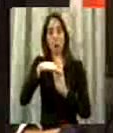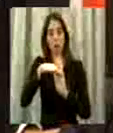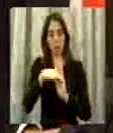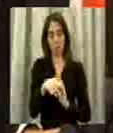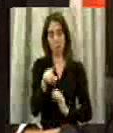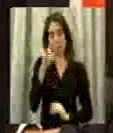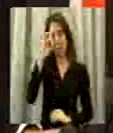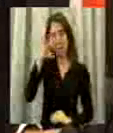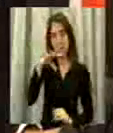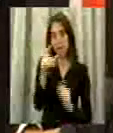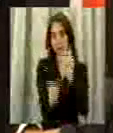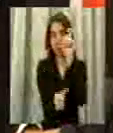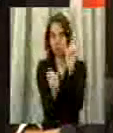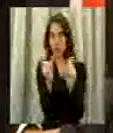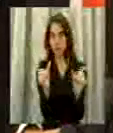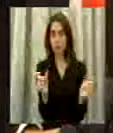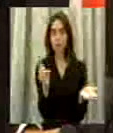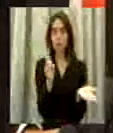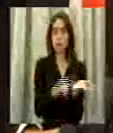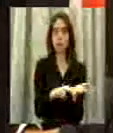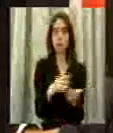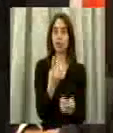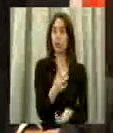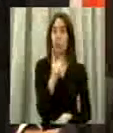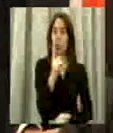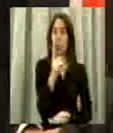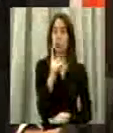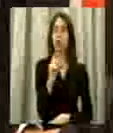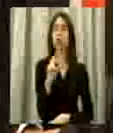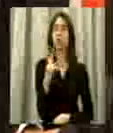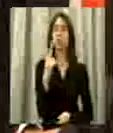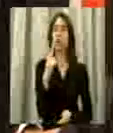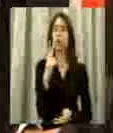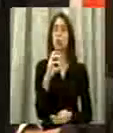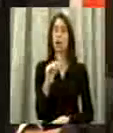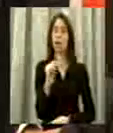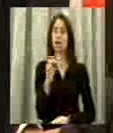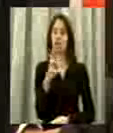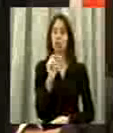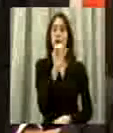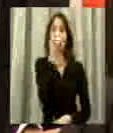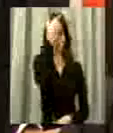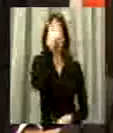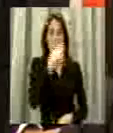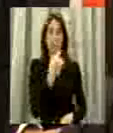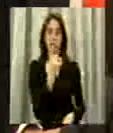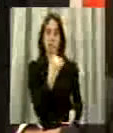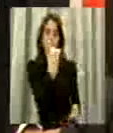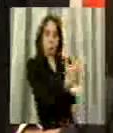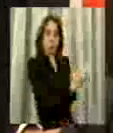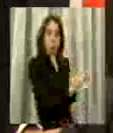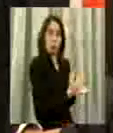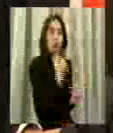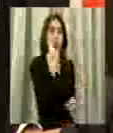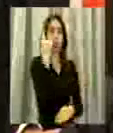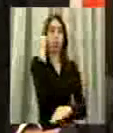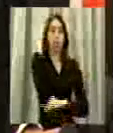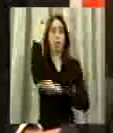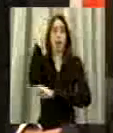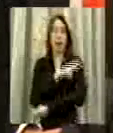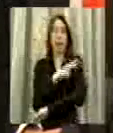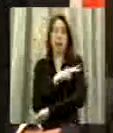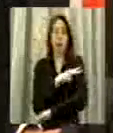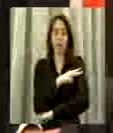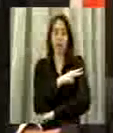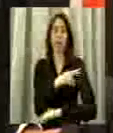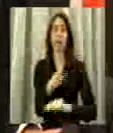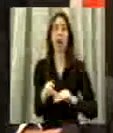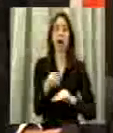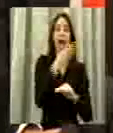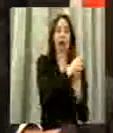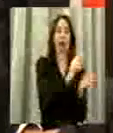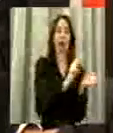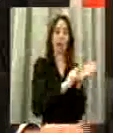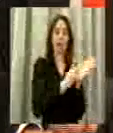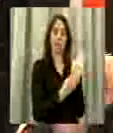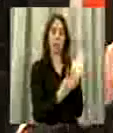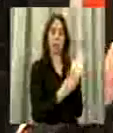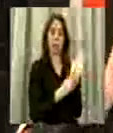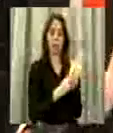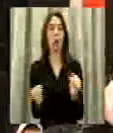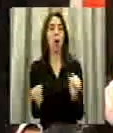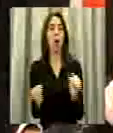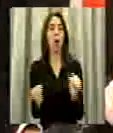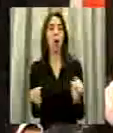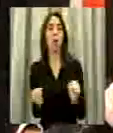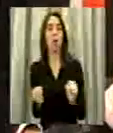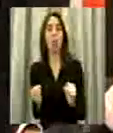Ustedes saben que la gente, al impuesto único de segunda categoría, la persona que tiene una sola renta y un solo empleador, hasta antes de esta reforma tributaria no